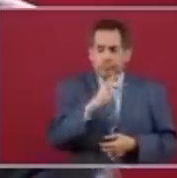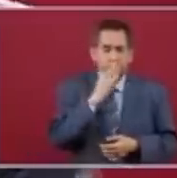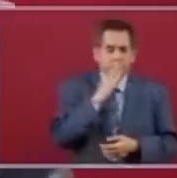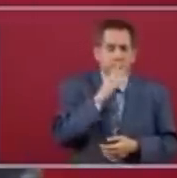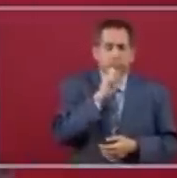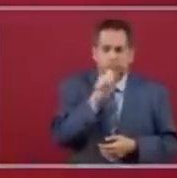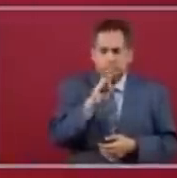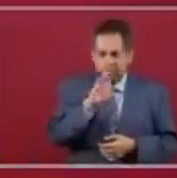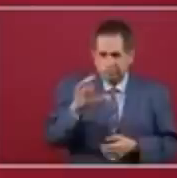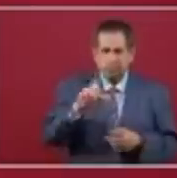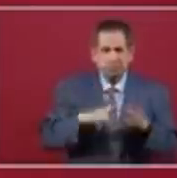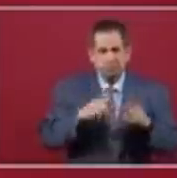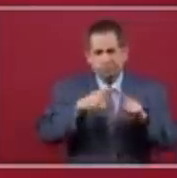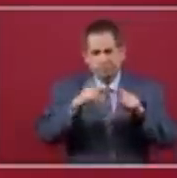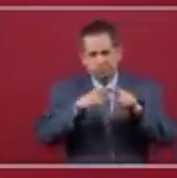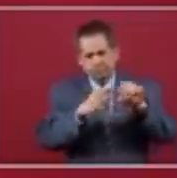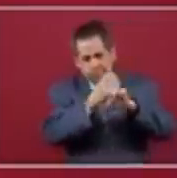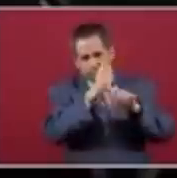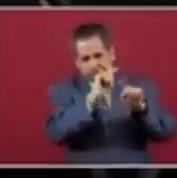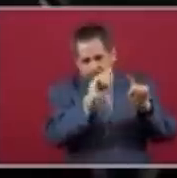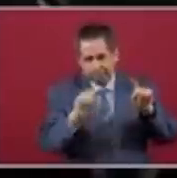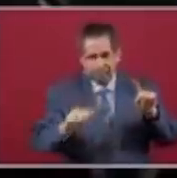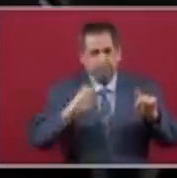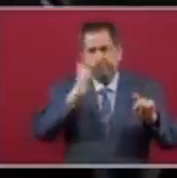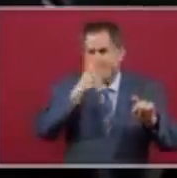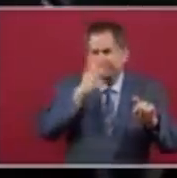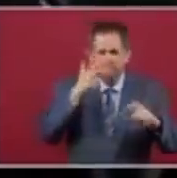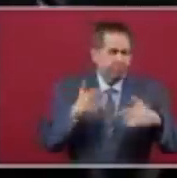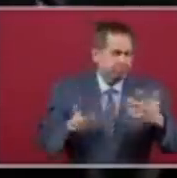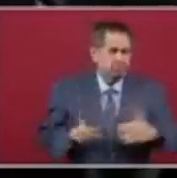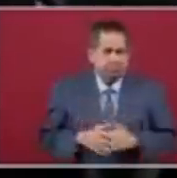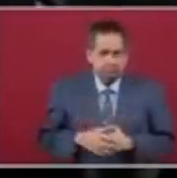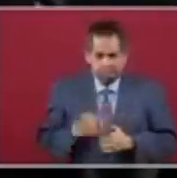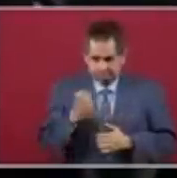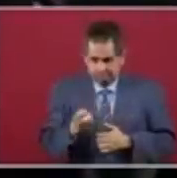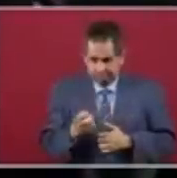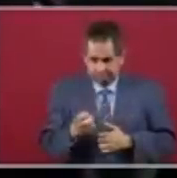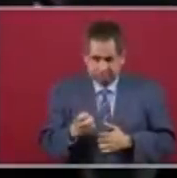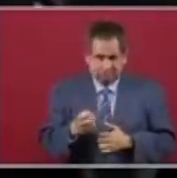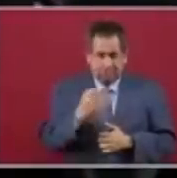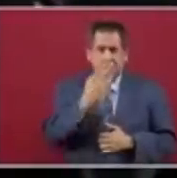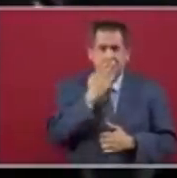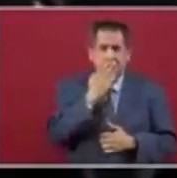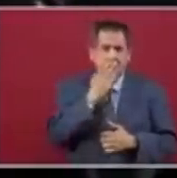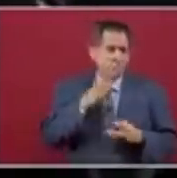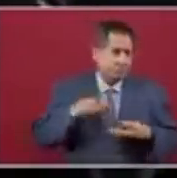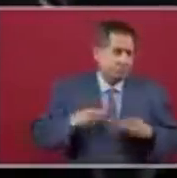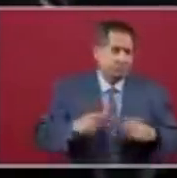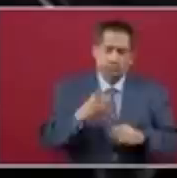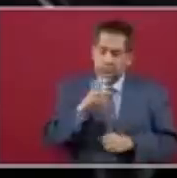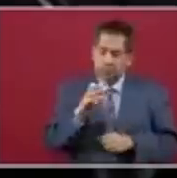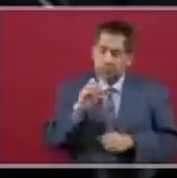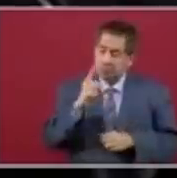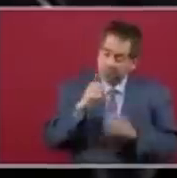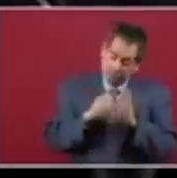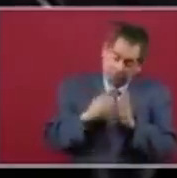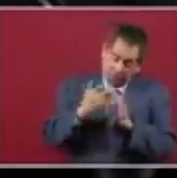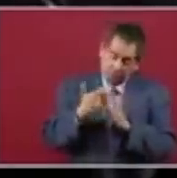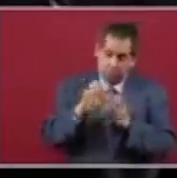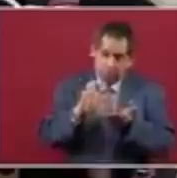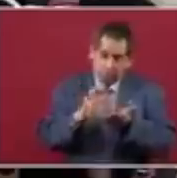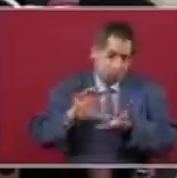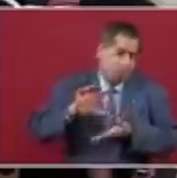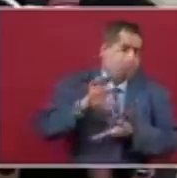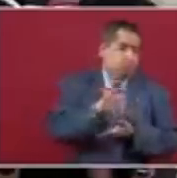Baja California y algunas otras entidades como Chihuahua. Esto cuesta, para el caso de Sonora, 301 millones de pesos que aporta en